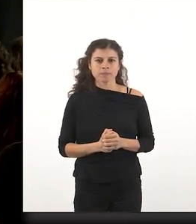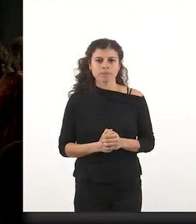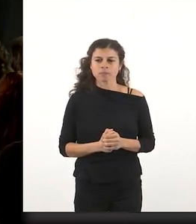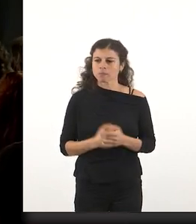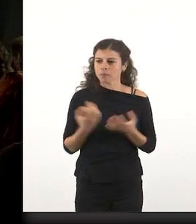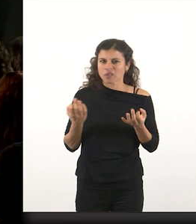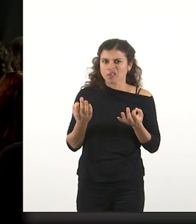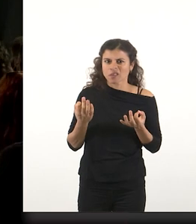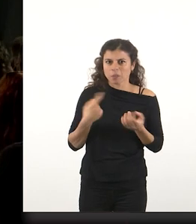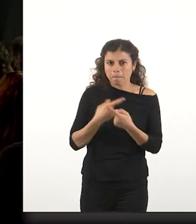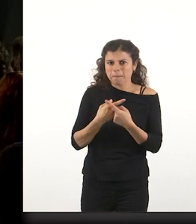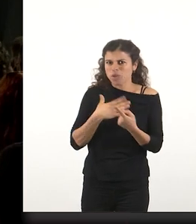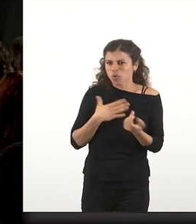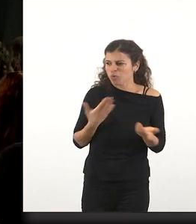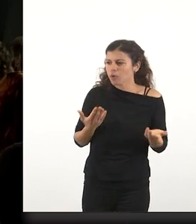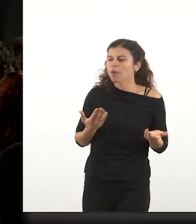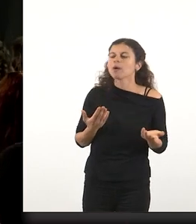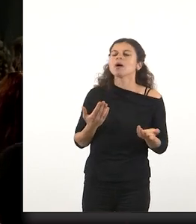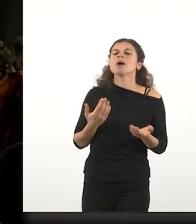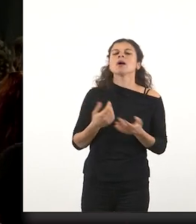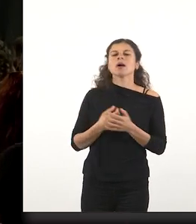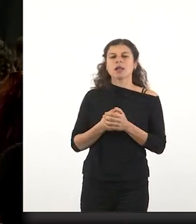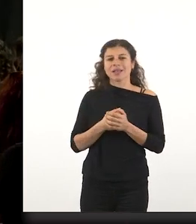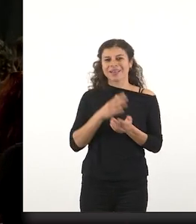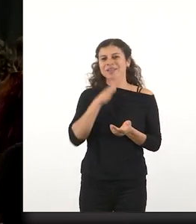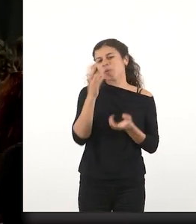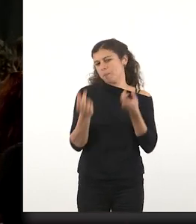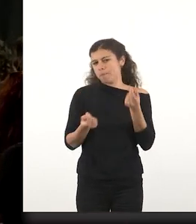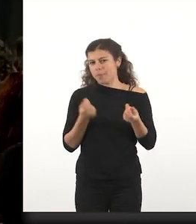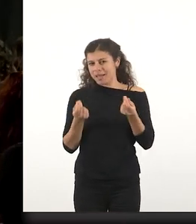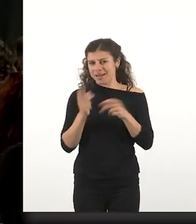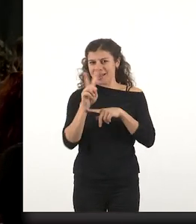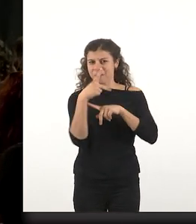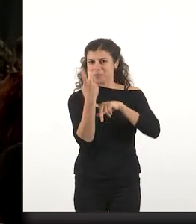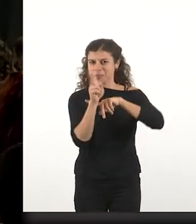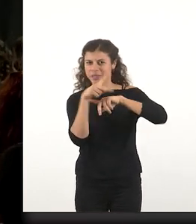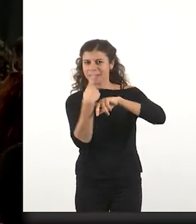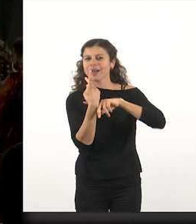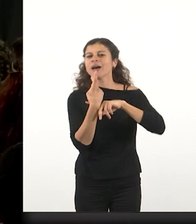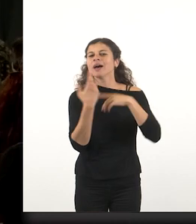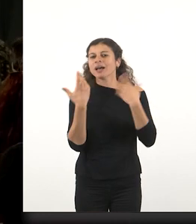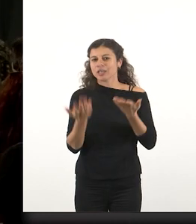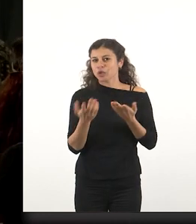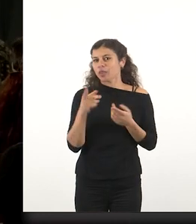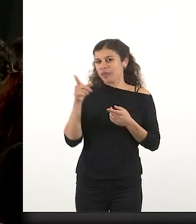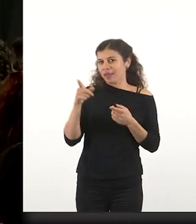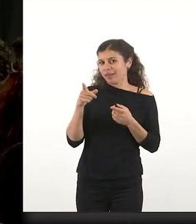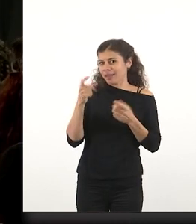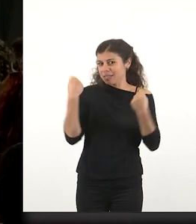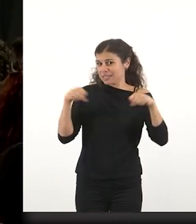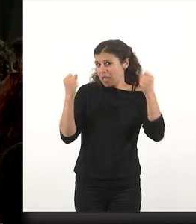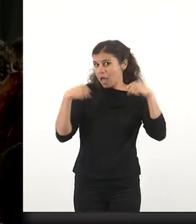¿Qué le pasa a mi novio? Ah, que como break. Mientras que hablamos mi colega y yo ensaya pasos nuevos,